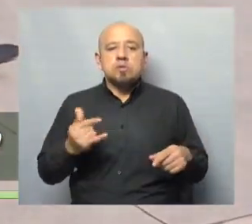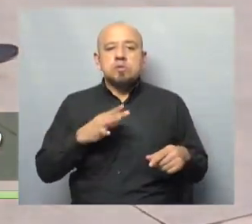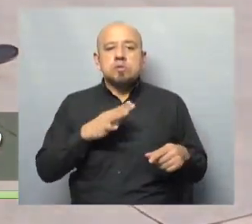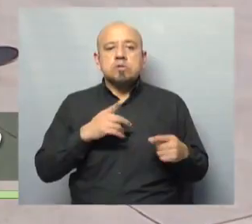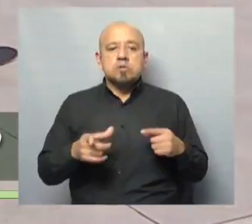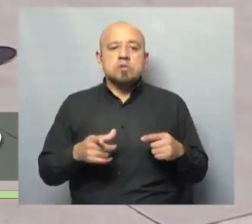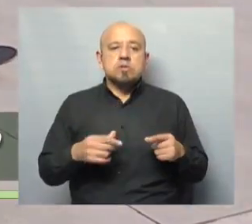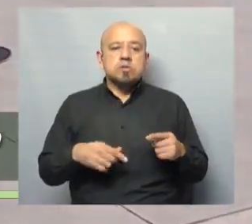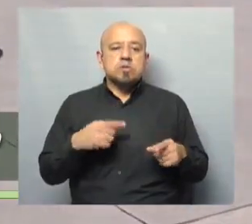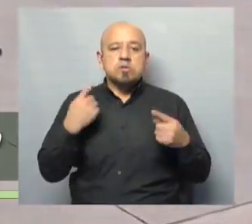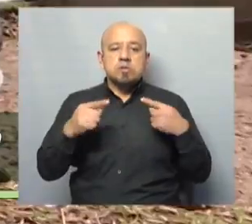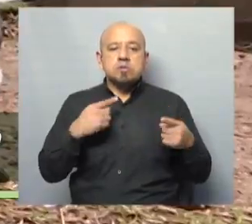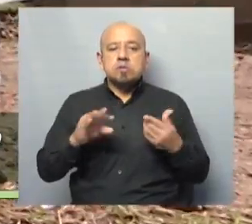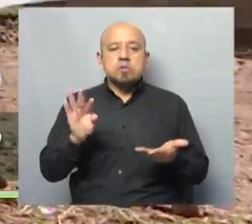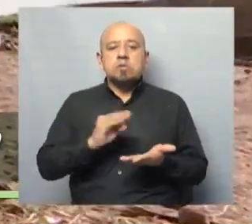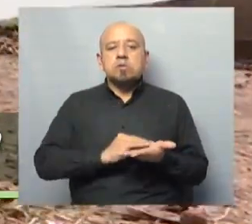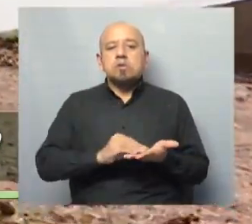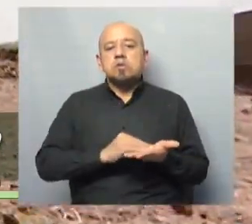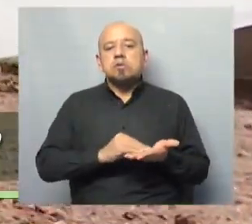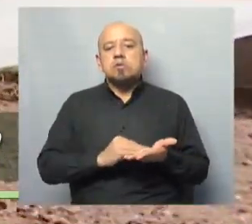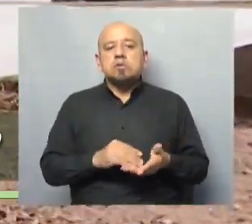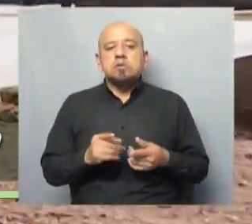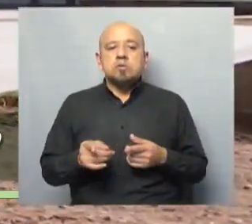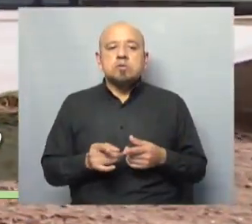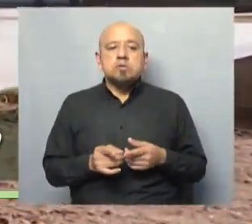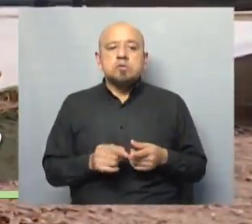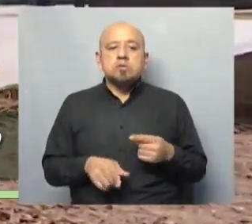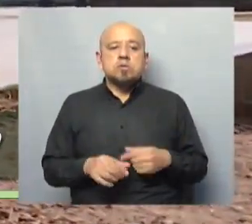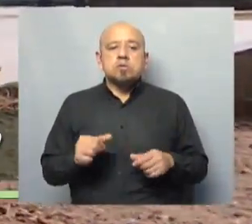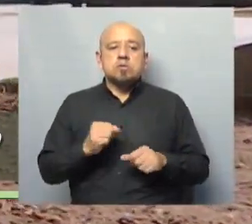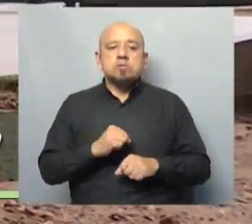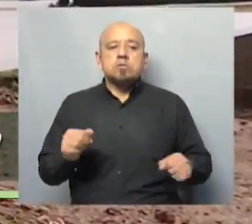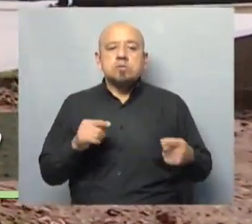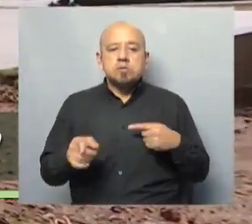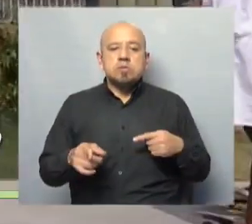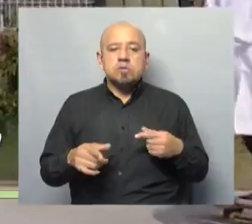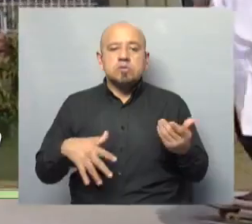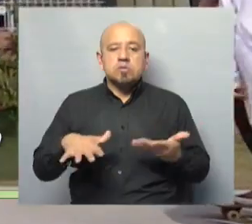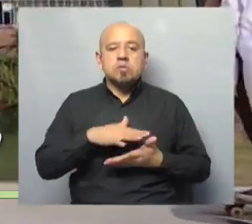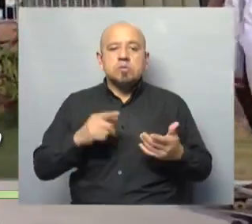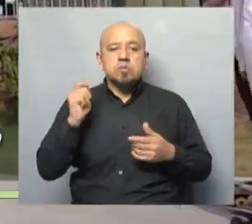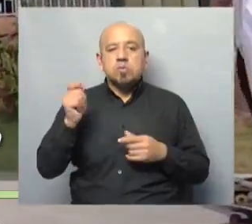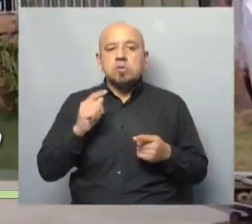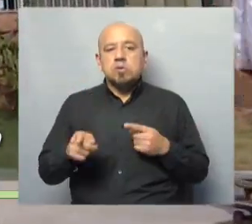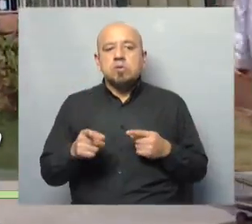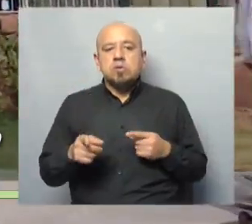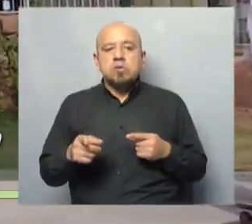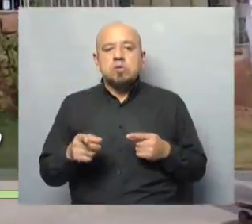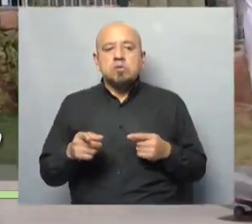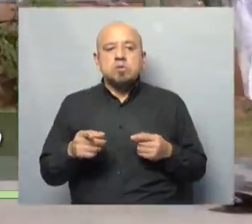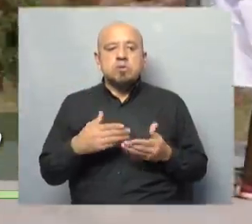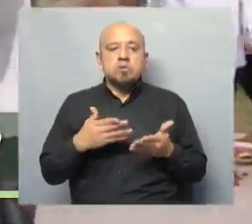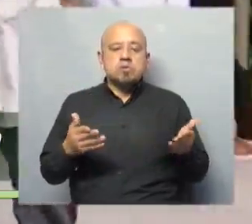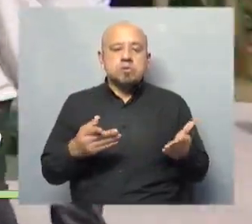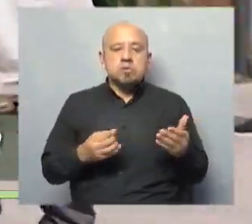en distintas administraciones para poder ponerle contenido a esos espacios públicos o sea si uno ve las